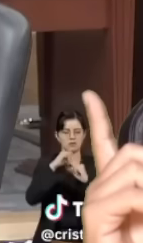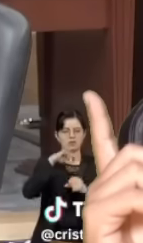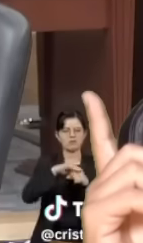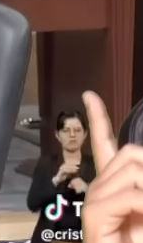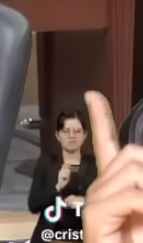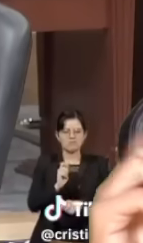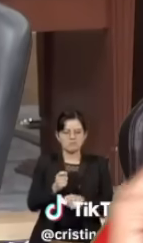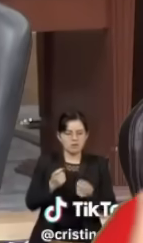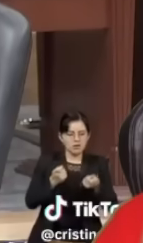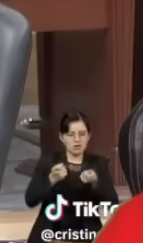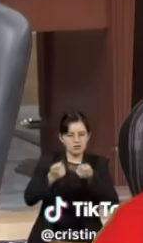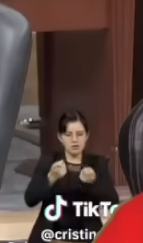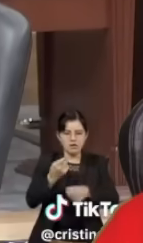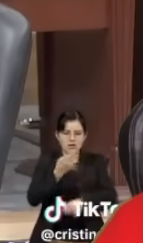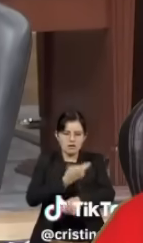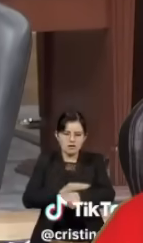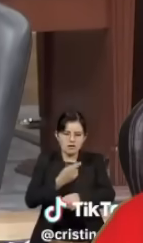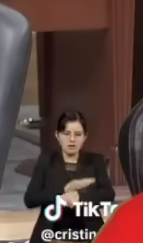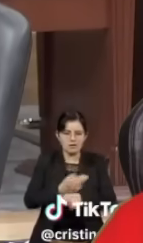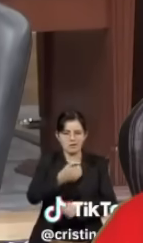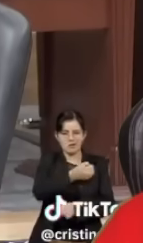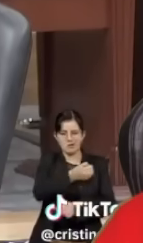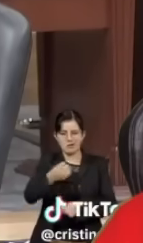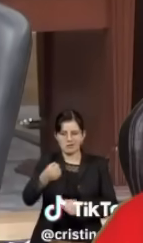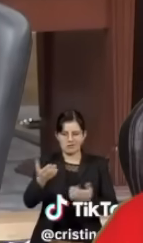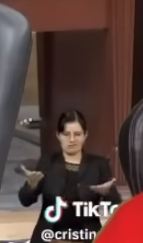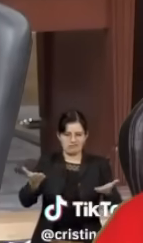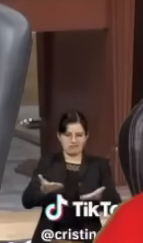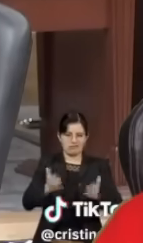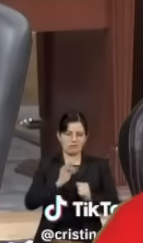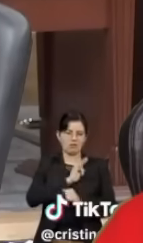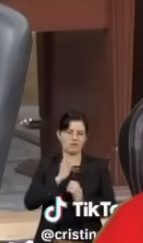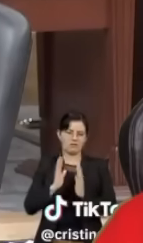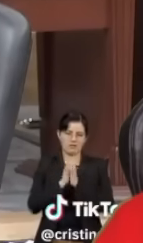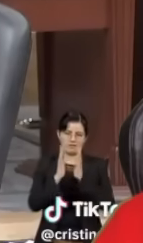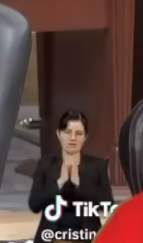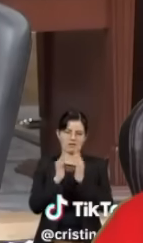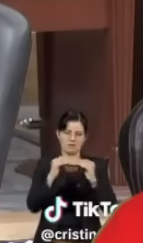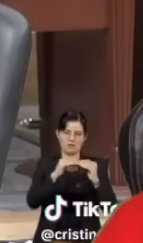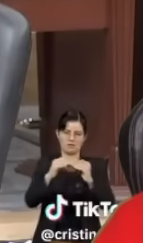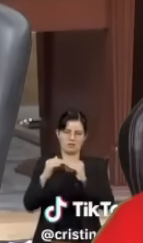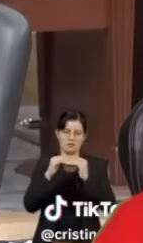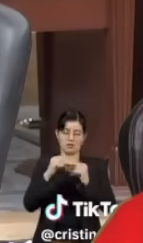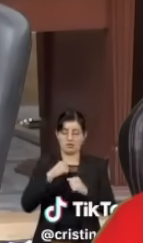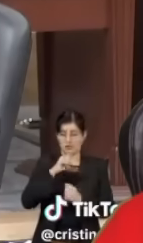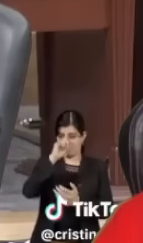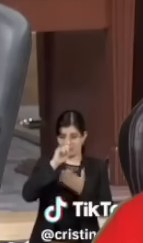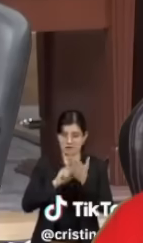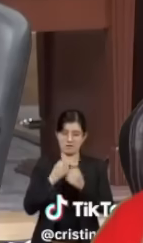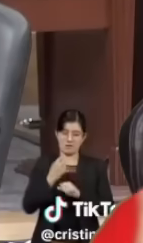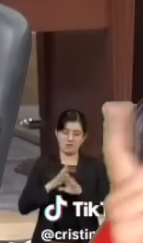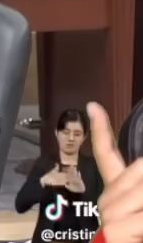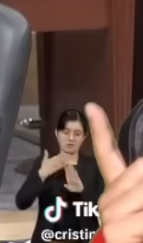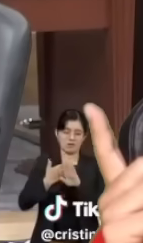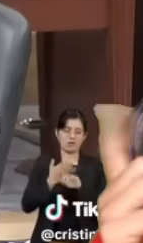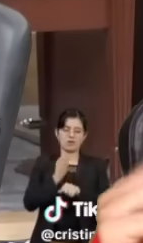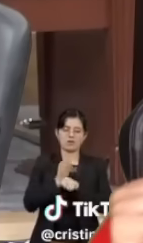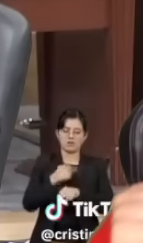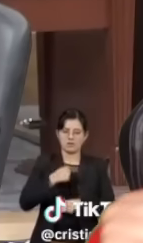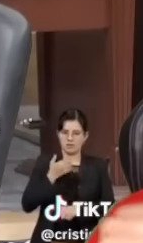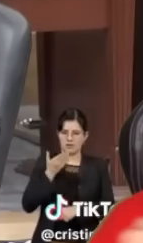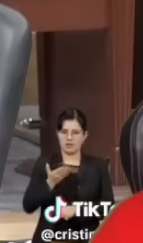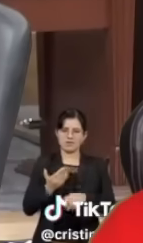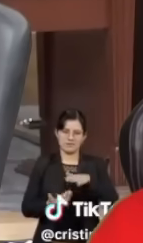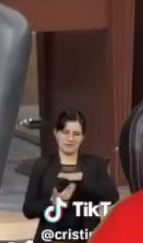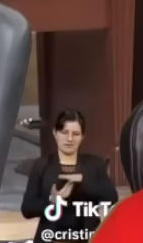en organizar este proceso electoral y me parece que eso daña eh la democracia yo solicitaría ante esta mesa Pues que se Tomen las medidas